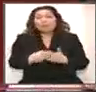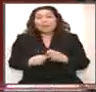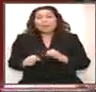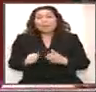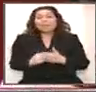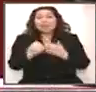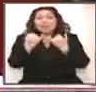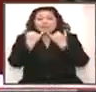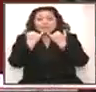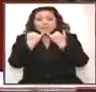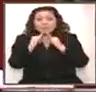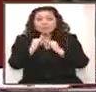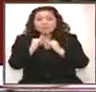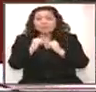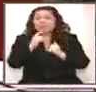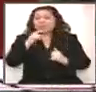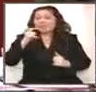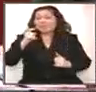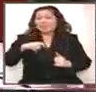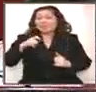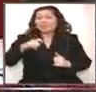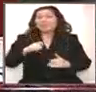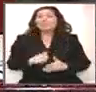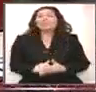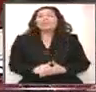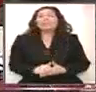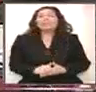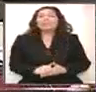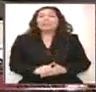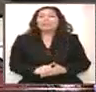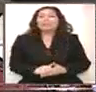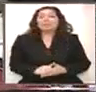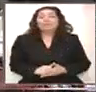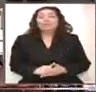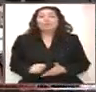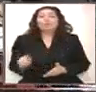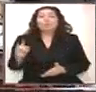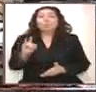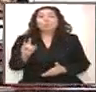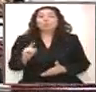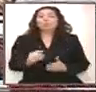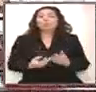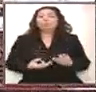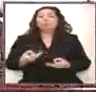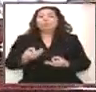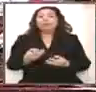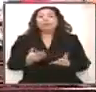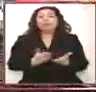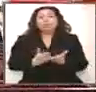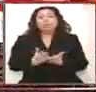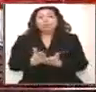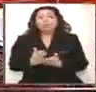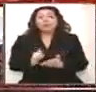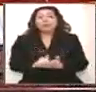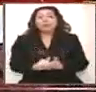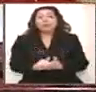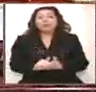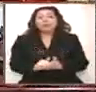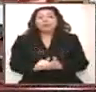decisiones informada requerimos de el uso de estadísticas fiables